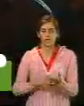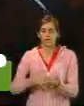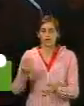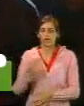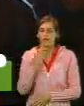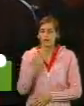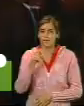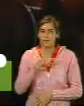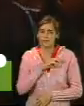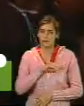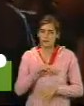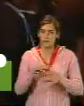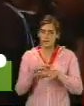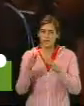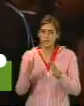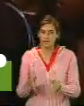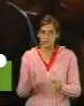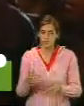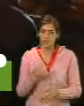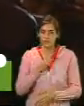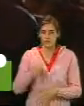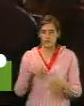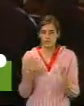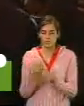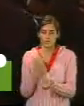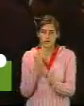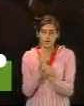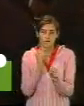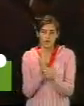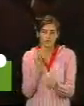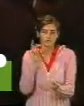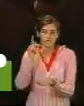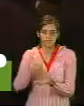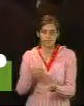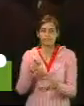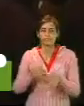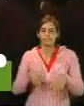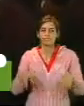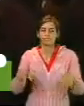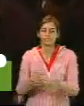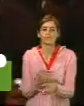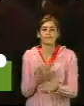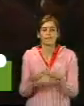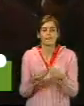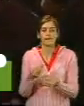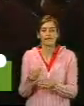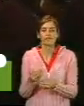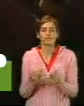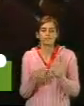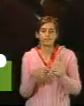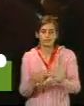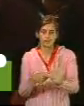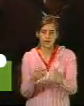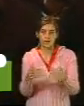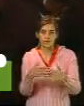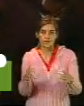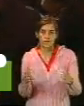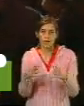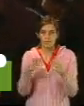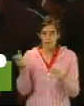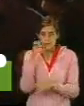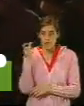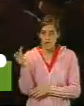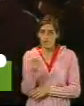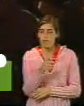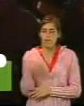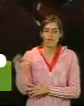acaba de decir el ministro, nosotros los compañeros de trabajo aquí presentes en Bicoa, hacemos de conocimiento público